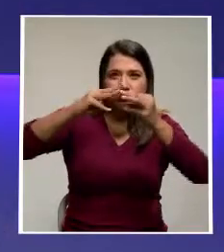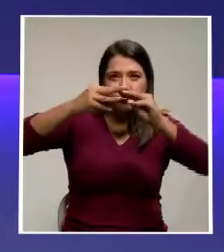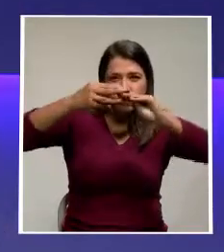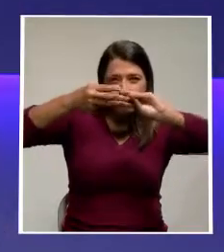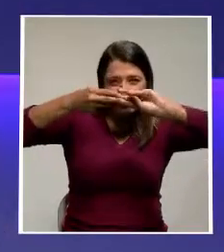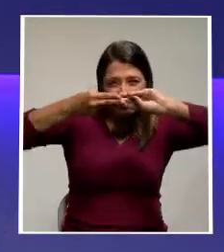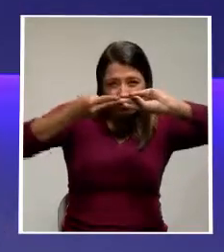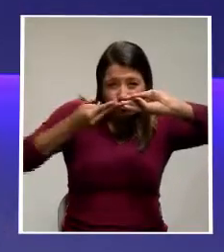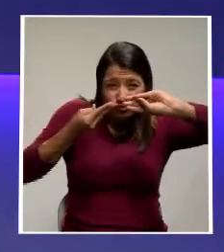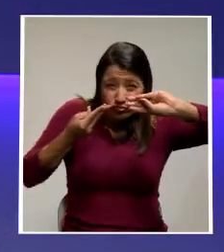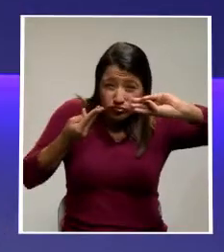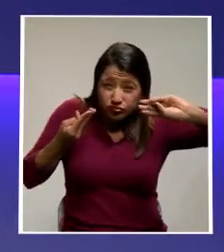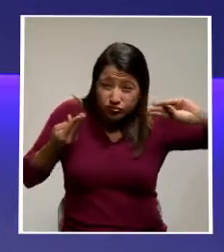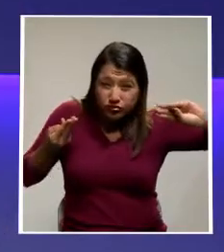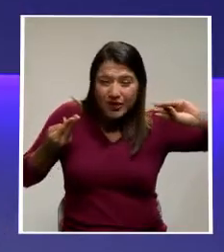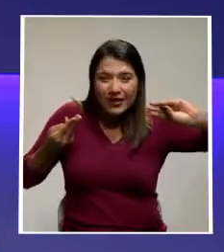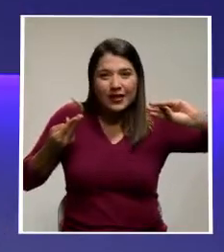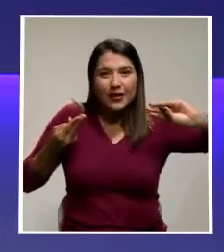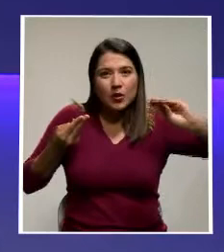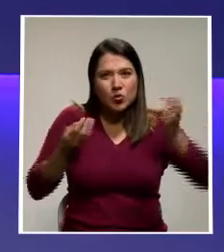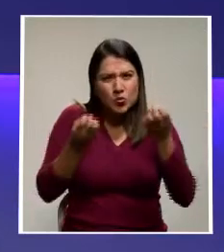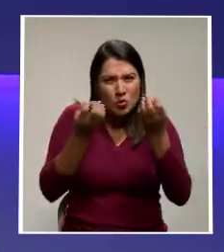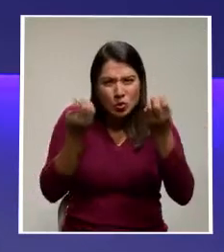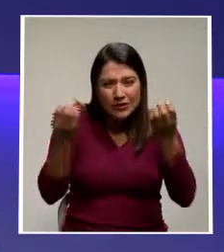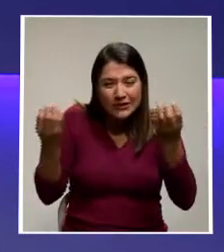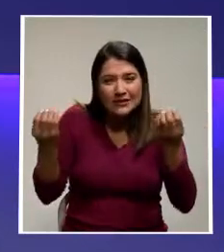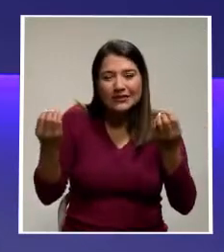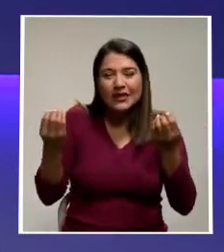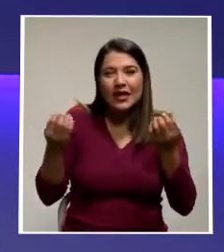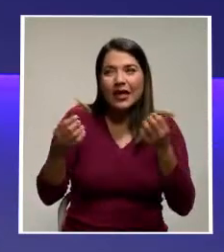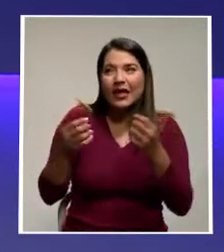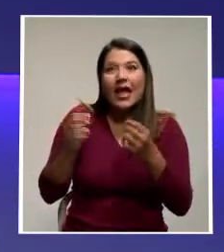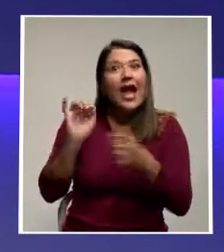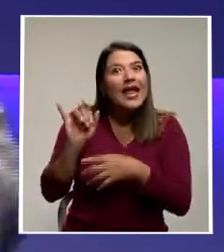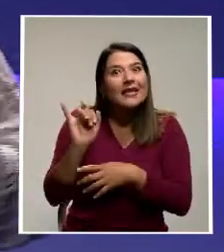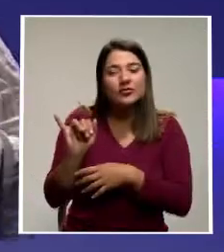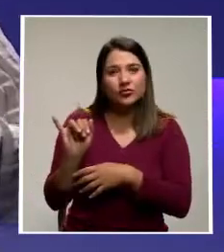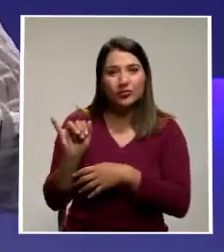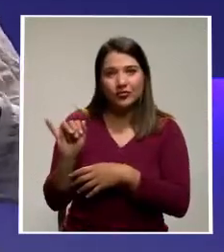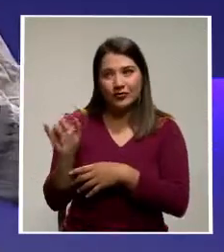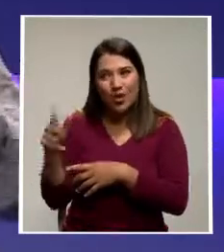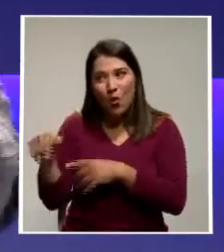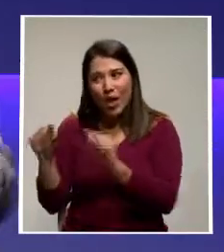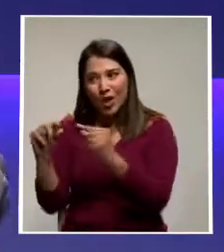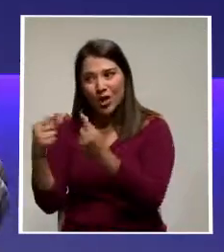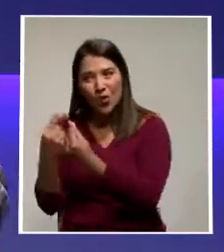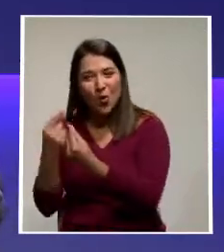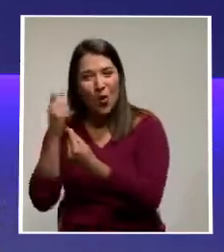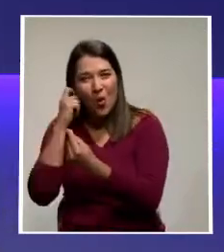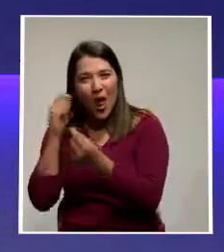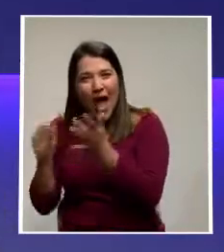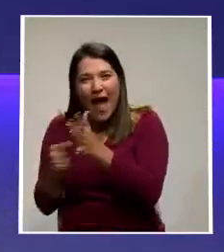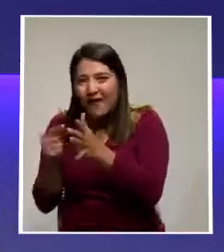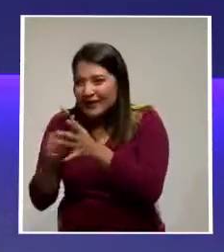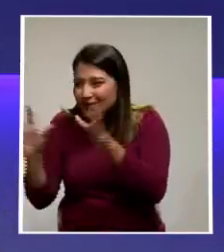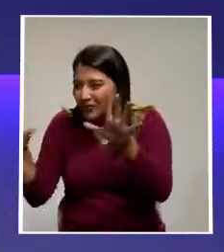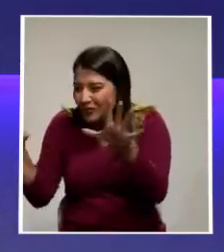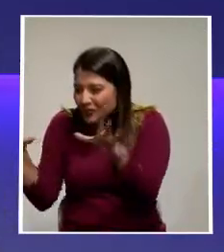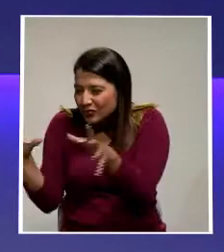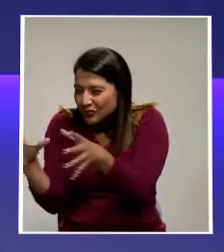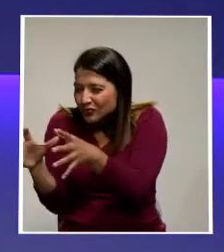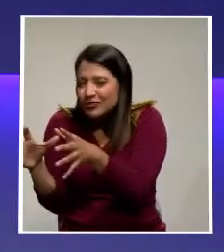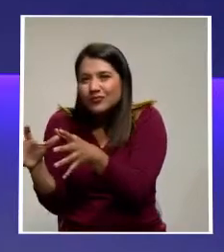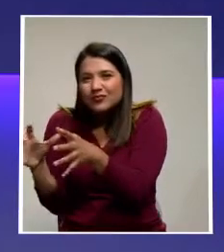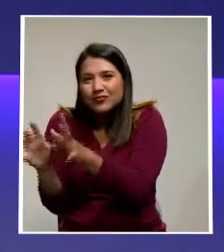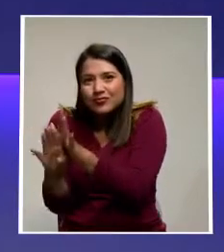exposición son muy valientes, las 35, porque se muestran muchas cosas. Hay una sección que yo quiero